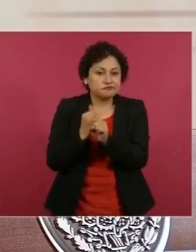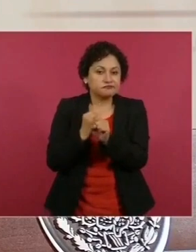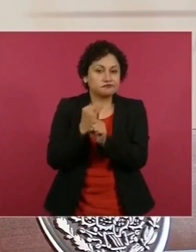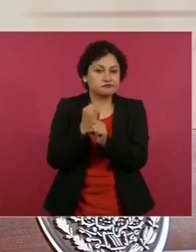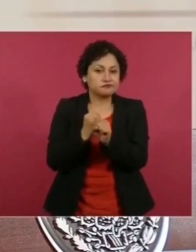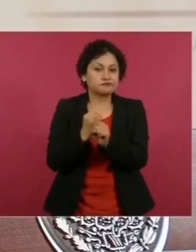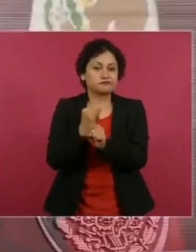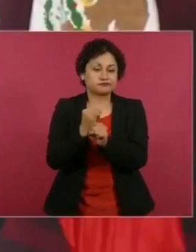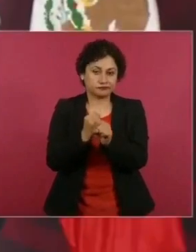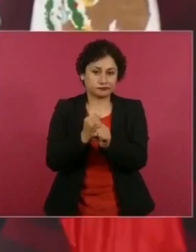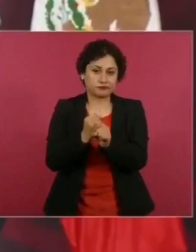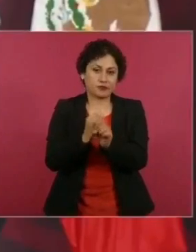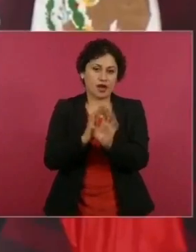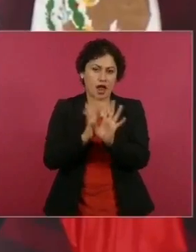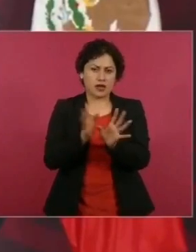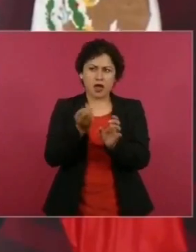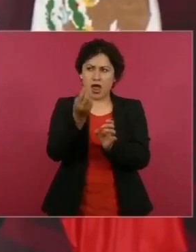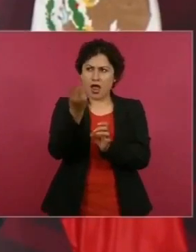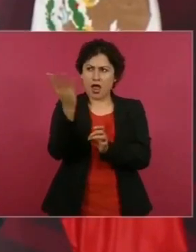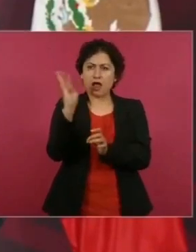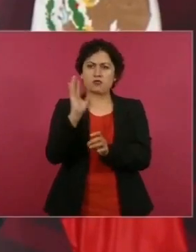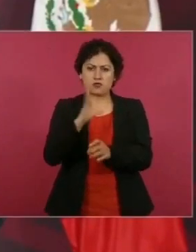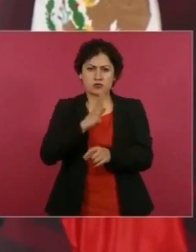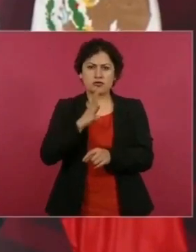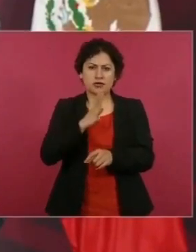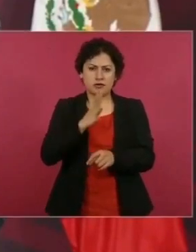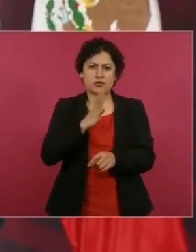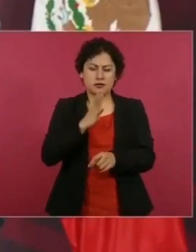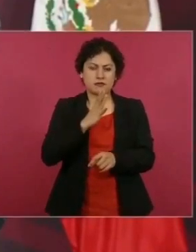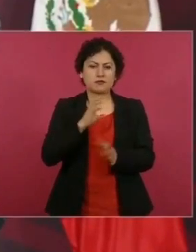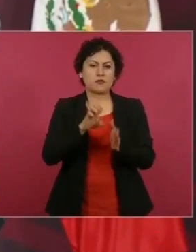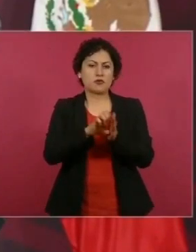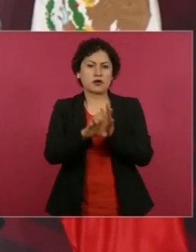que ya está investigado, de glifos,